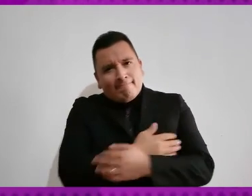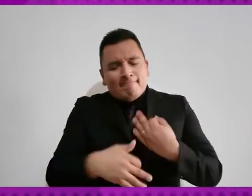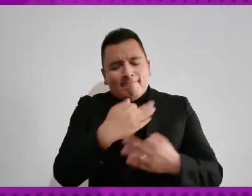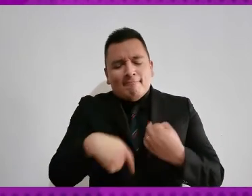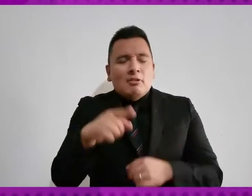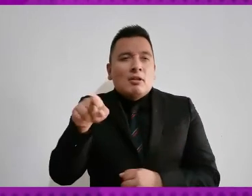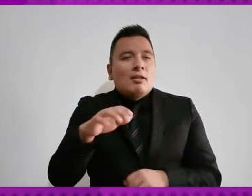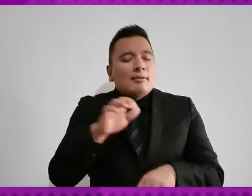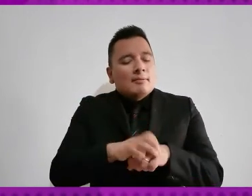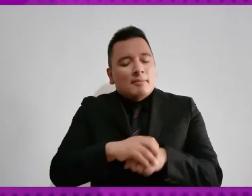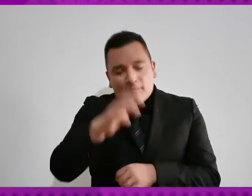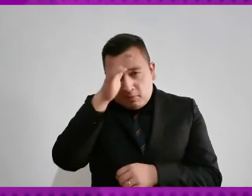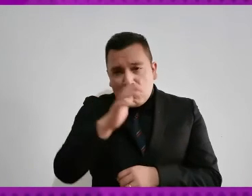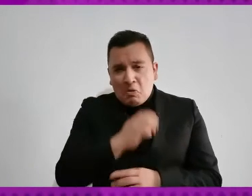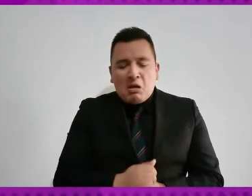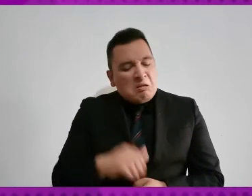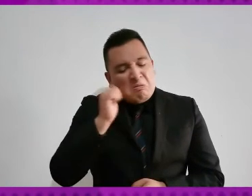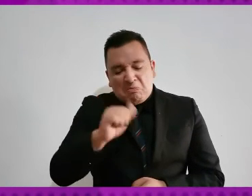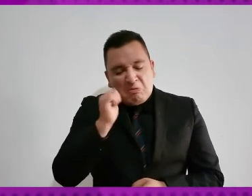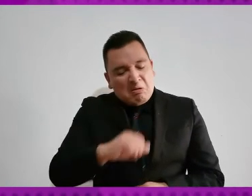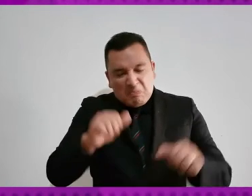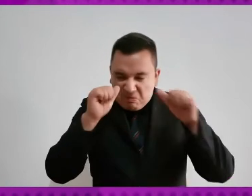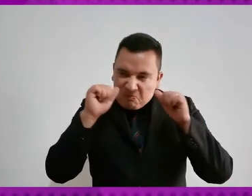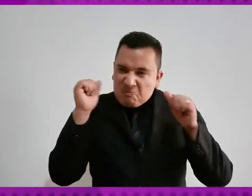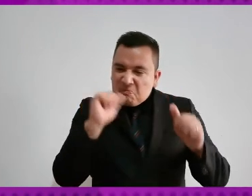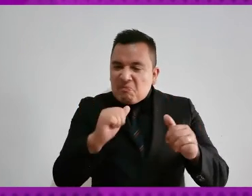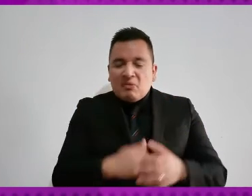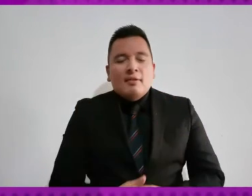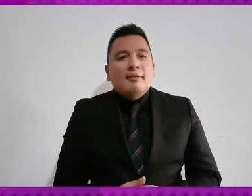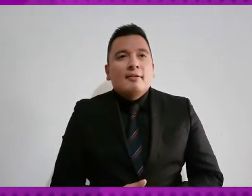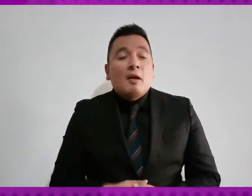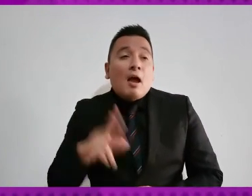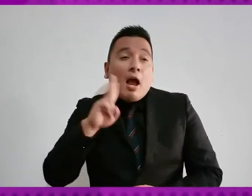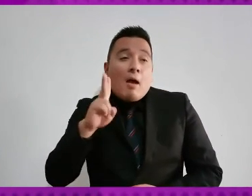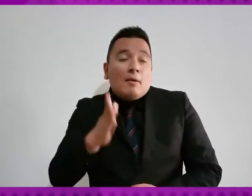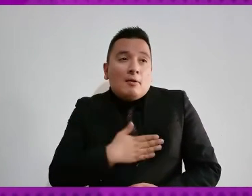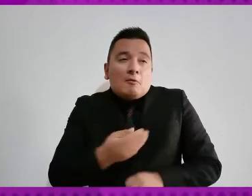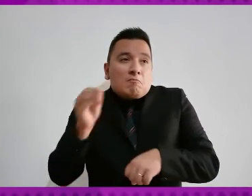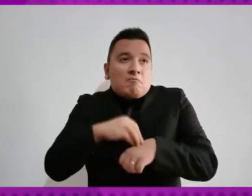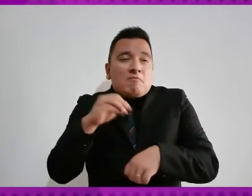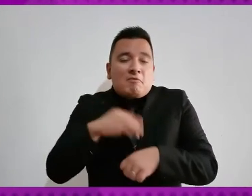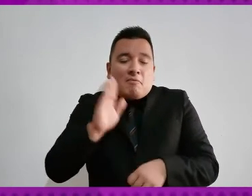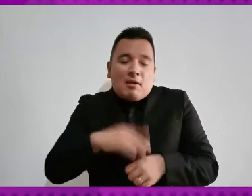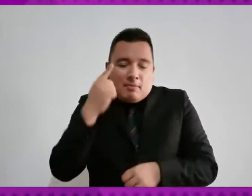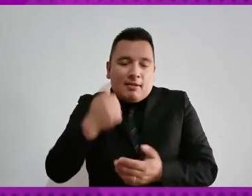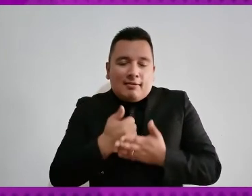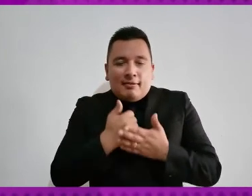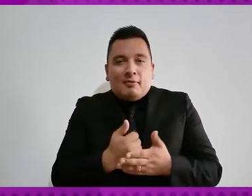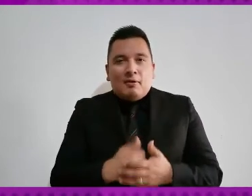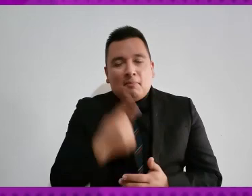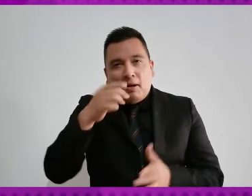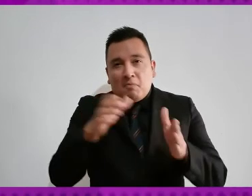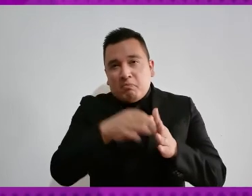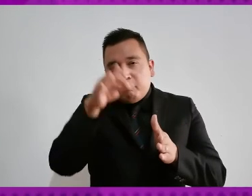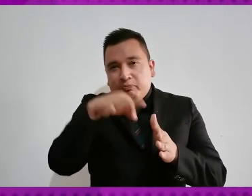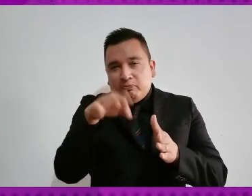todos los amigos por allá y siempre atento a lo que se necesite y podemos aportar en la construcción de este andamiaje del Sistema Nacional